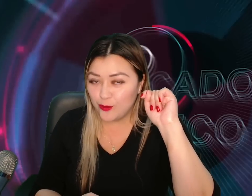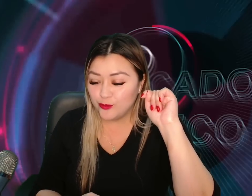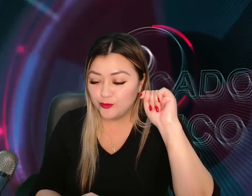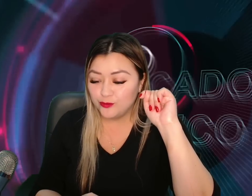vídeo